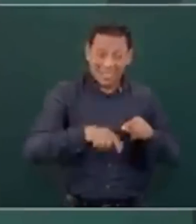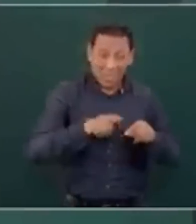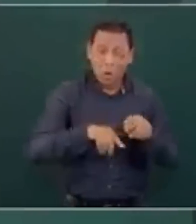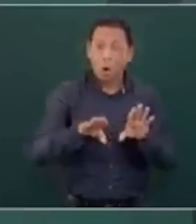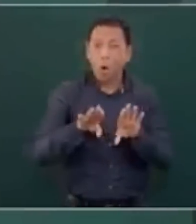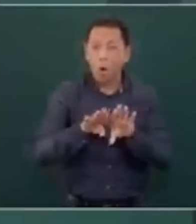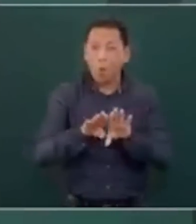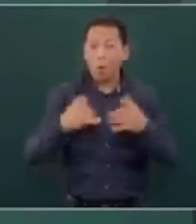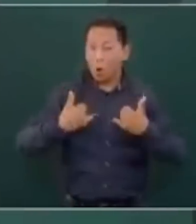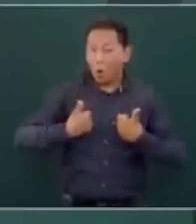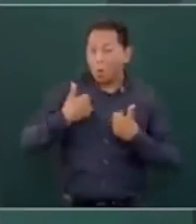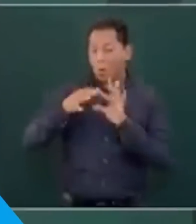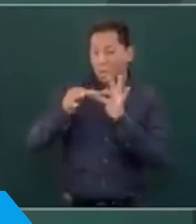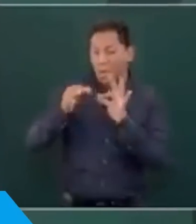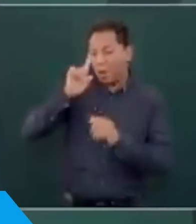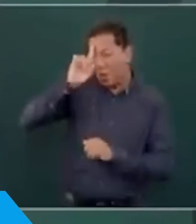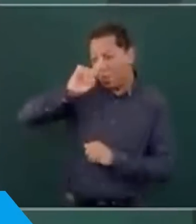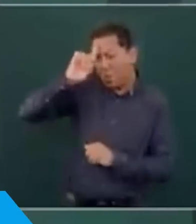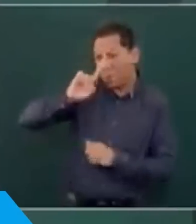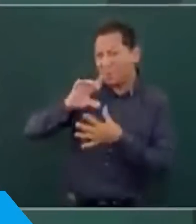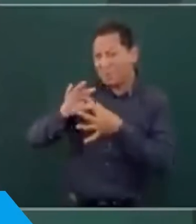orientar a los jóvenes, nada de que